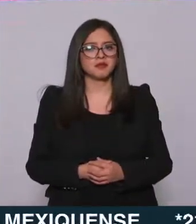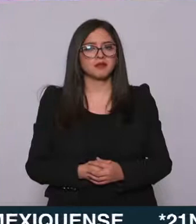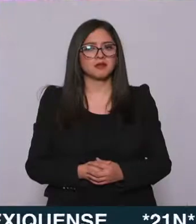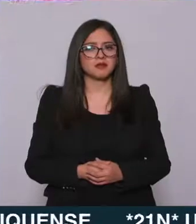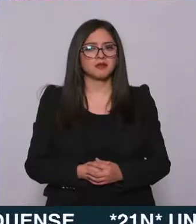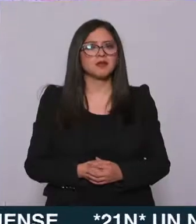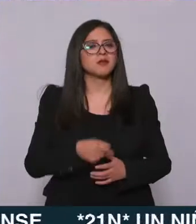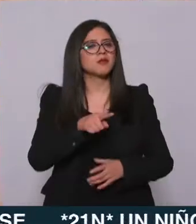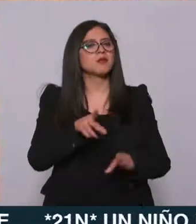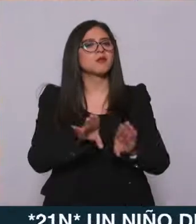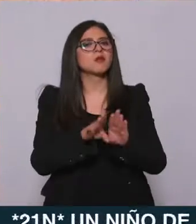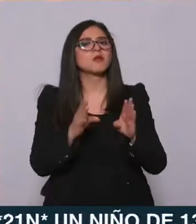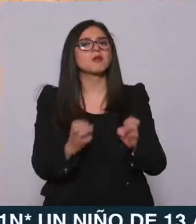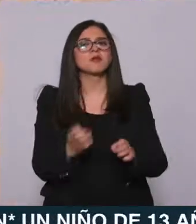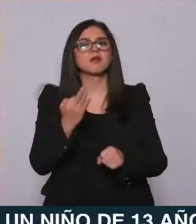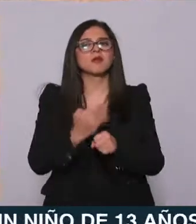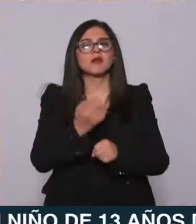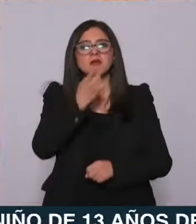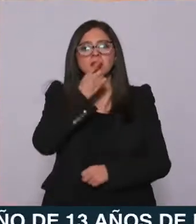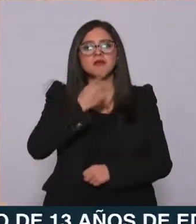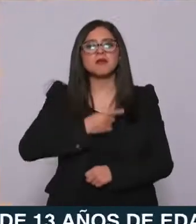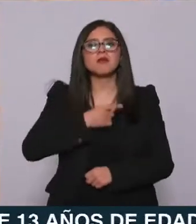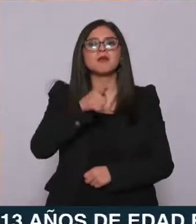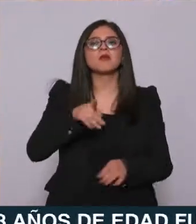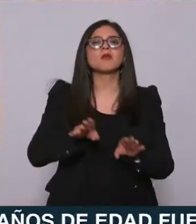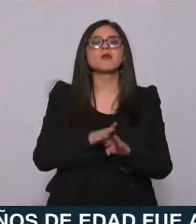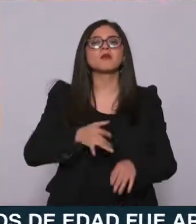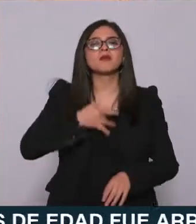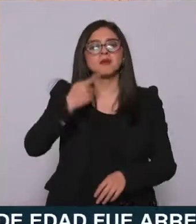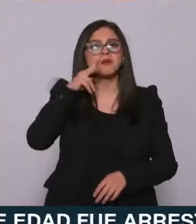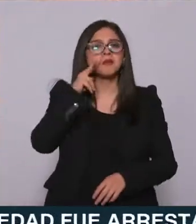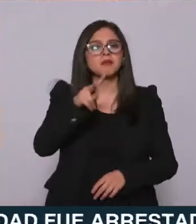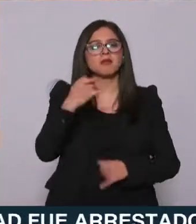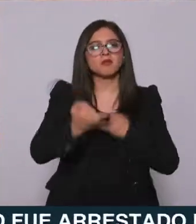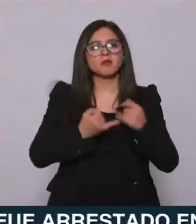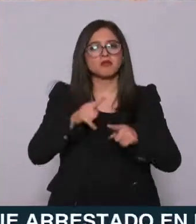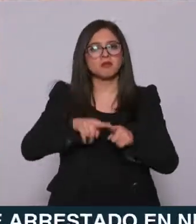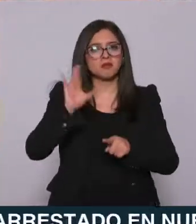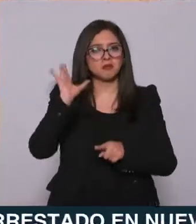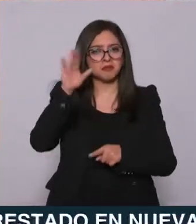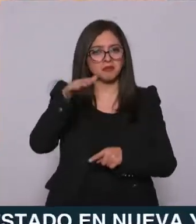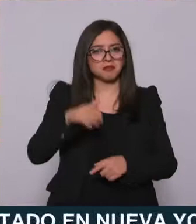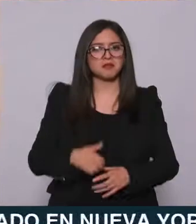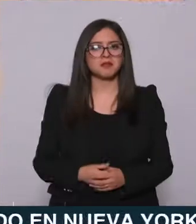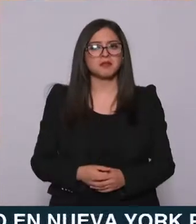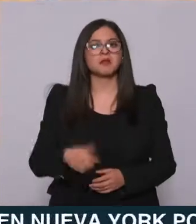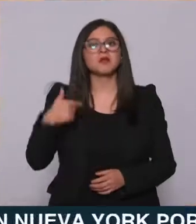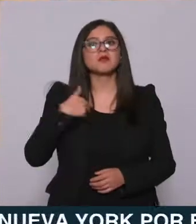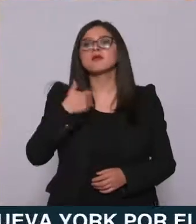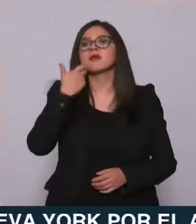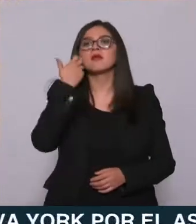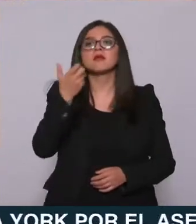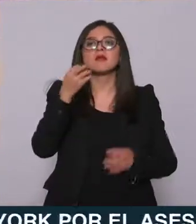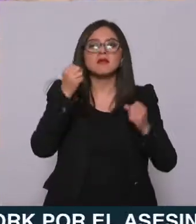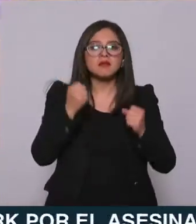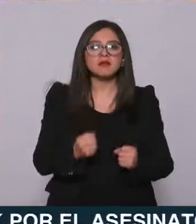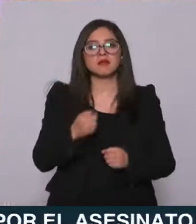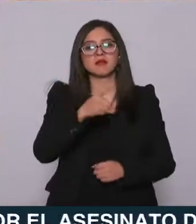¿Cómo están? Y platíquenos qué esperan de este partido. Bien, excelente. Bueno, pues yo espero que gana obviamente Dallas, Luka